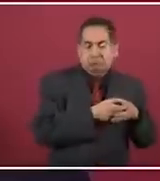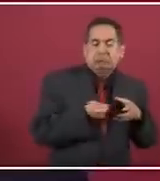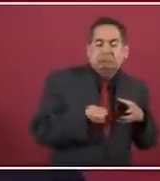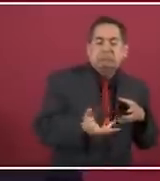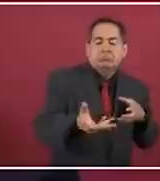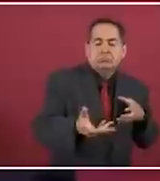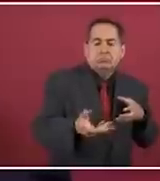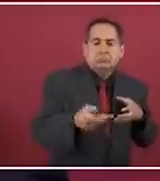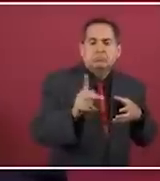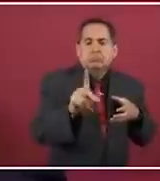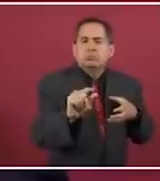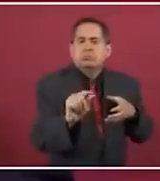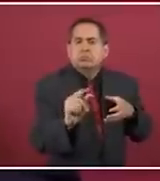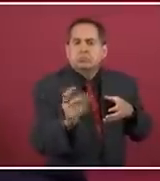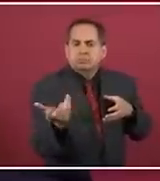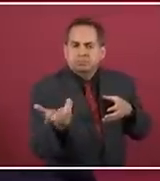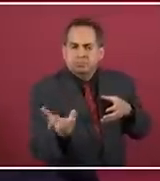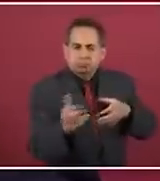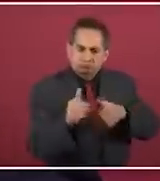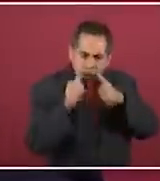Pero no se hizo nada por ellos.